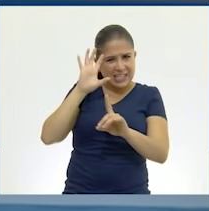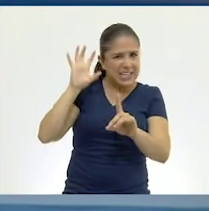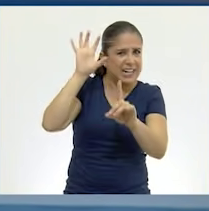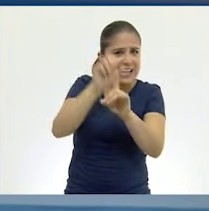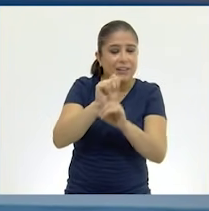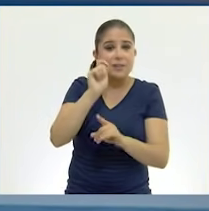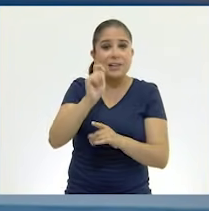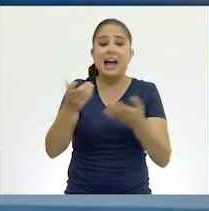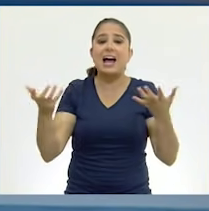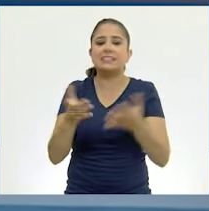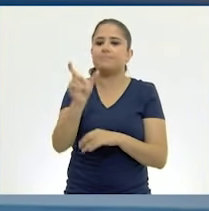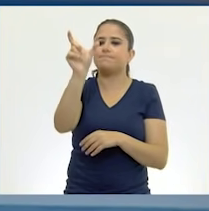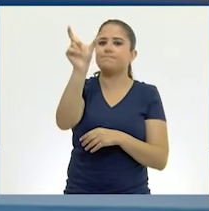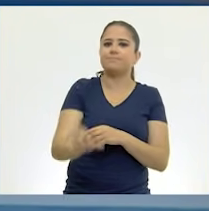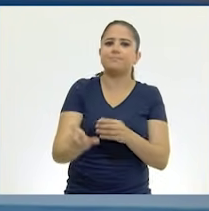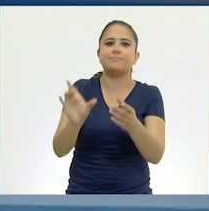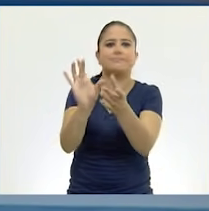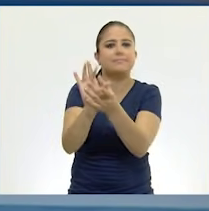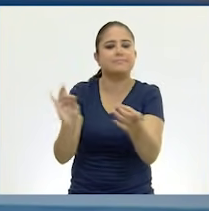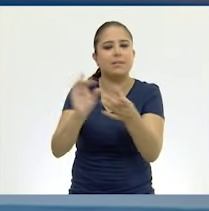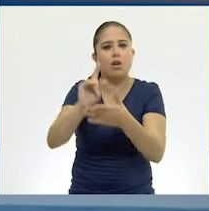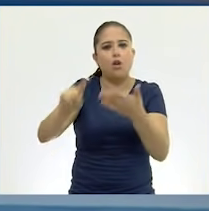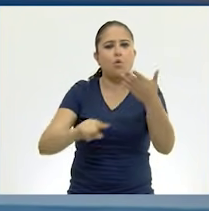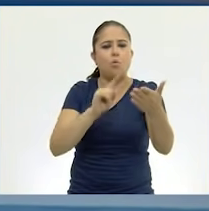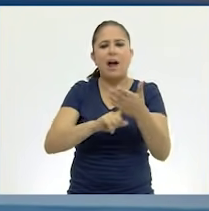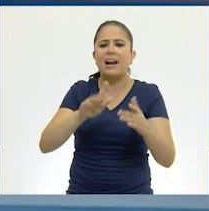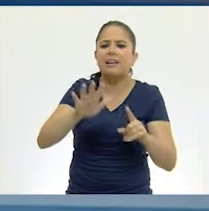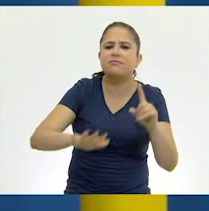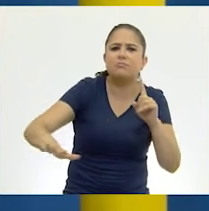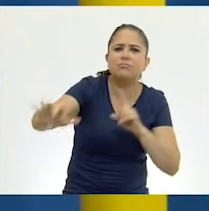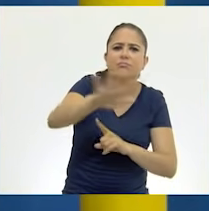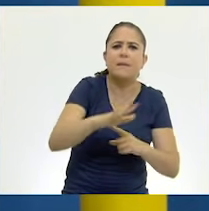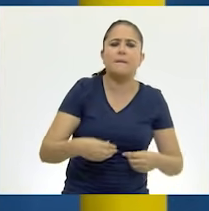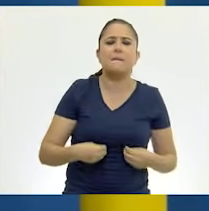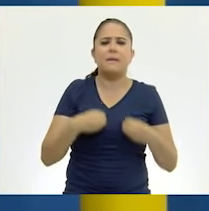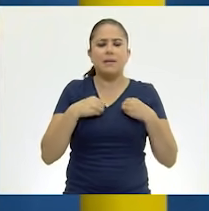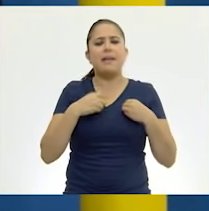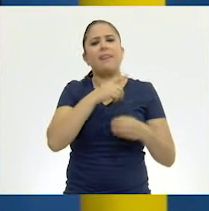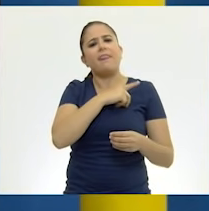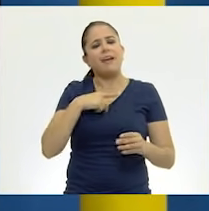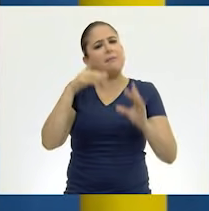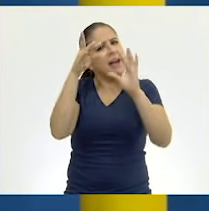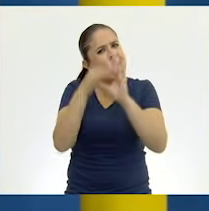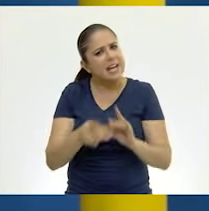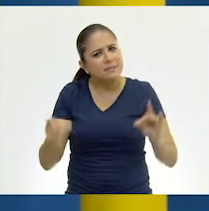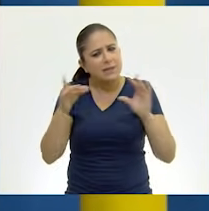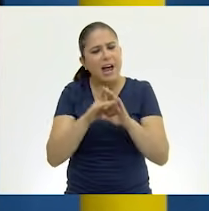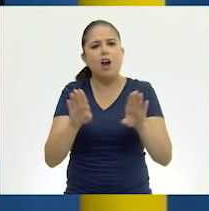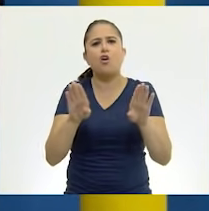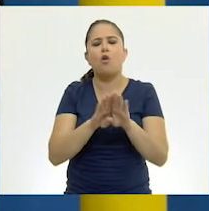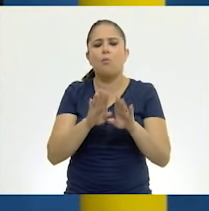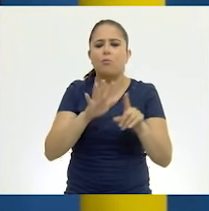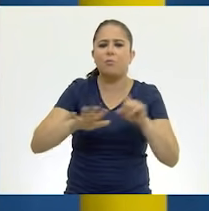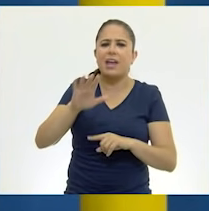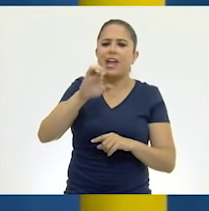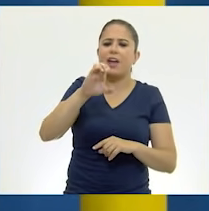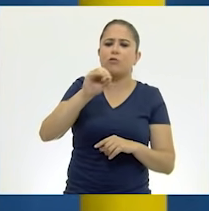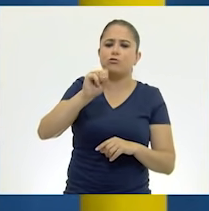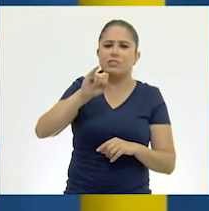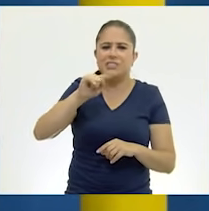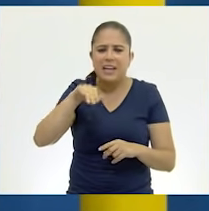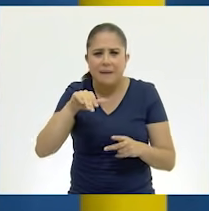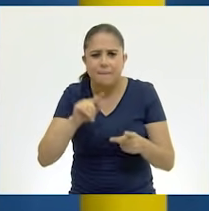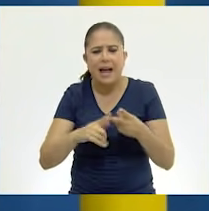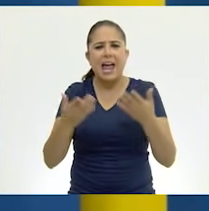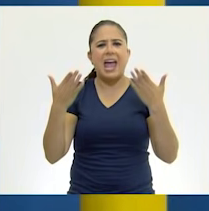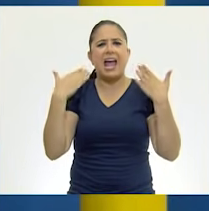hacer una descripción del lugar en el que vivimos. Debíamos mencionar cómo era el ecosistema, el clima, la